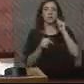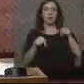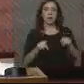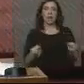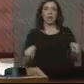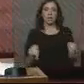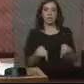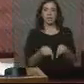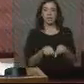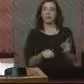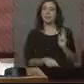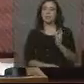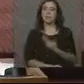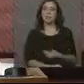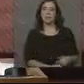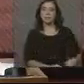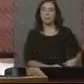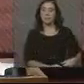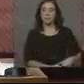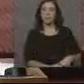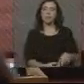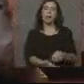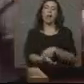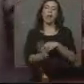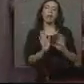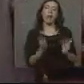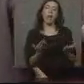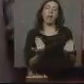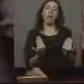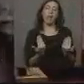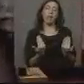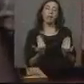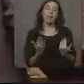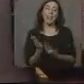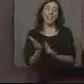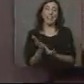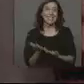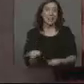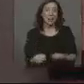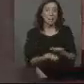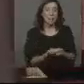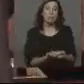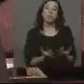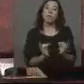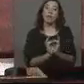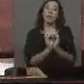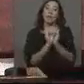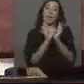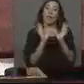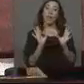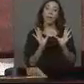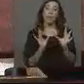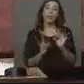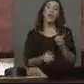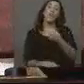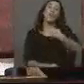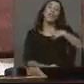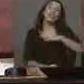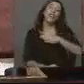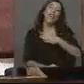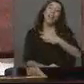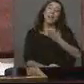sala señor presidente de larga espera y muy anhelada es esta propuesta Aunque claramente no es lo que hubiésemos